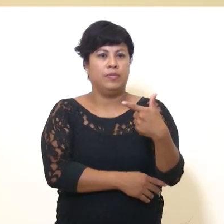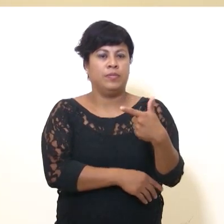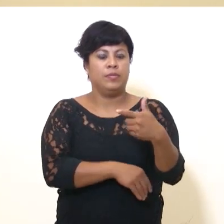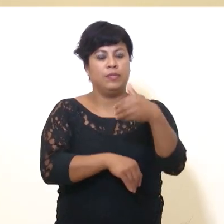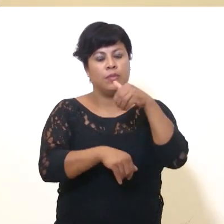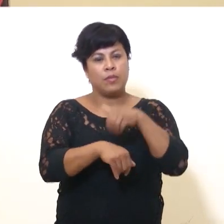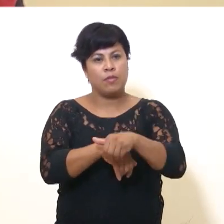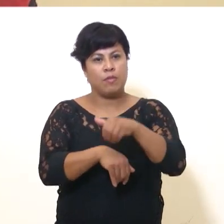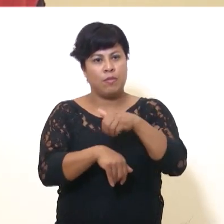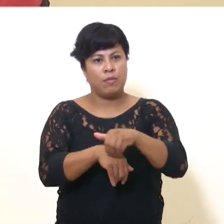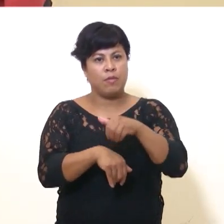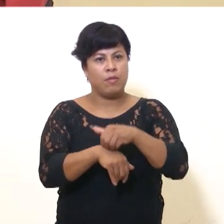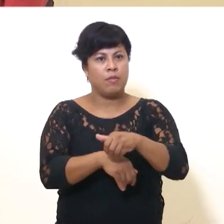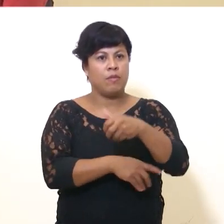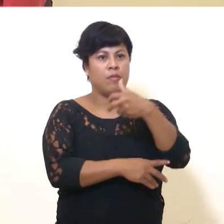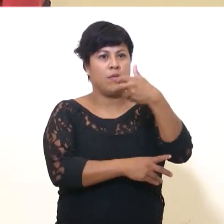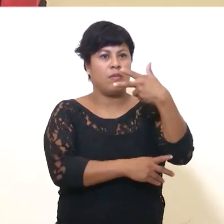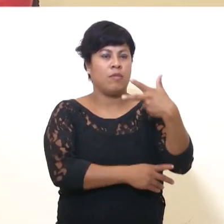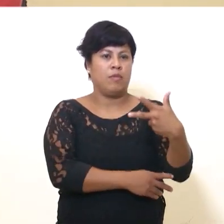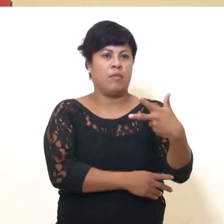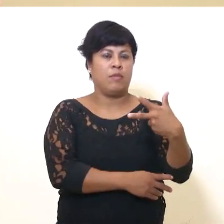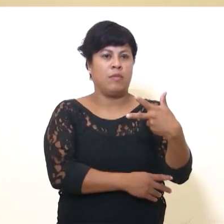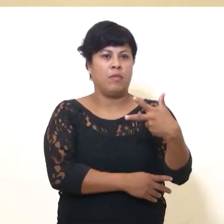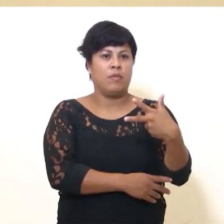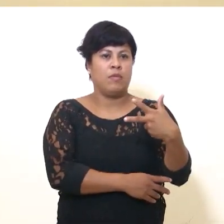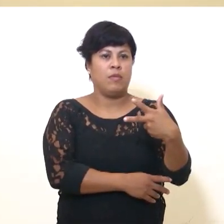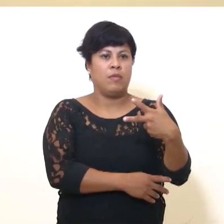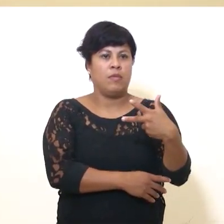7. Este es el número